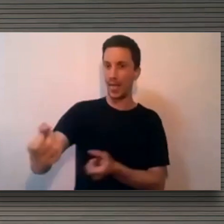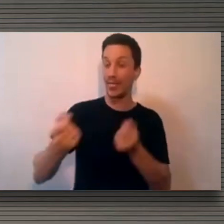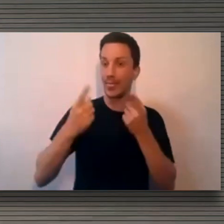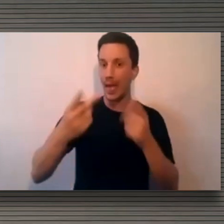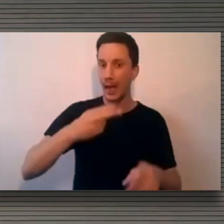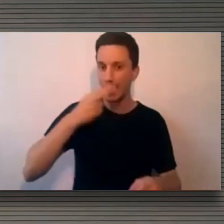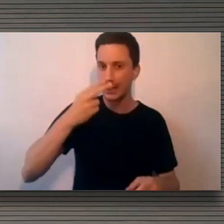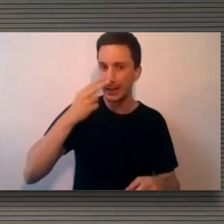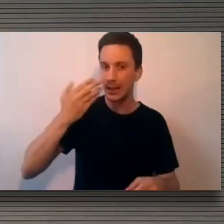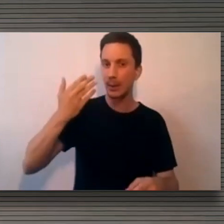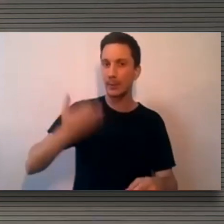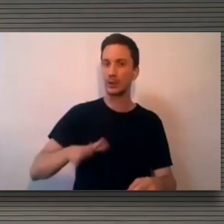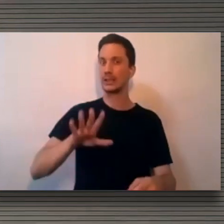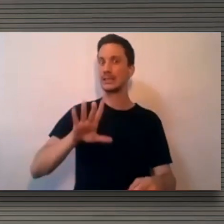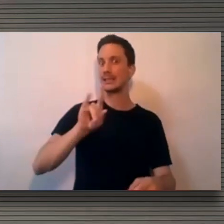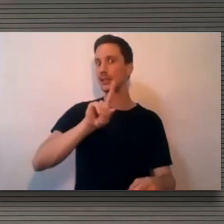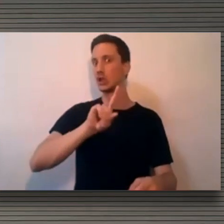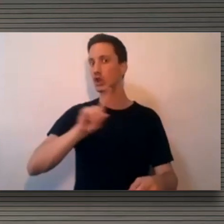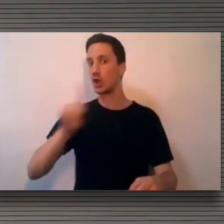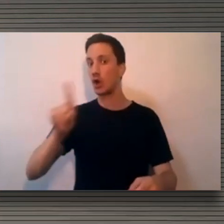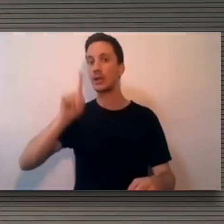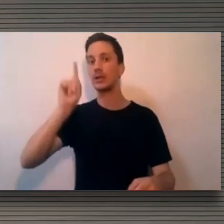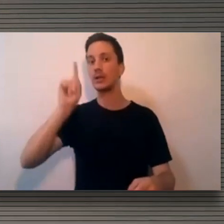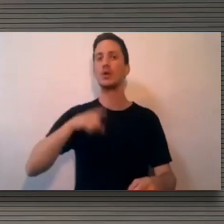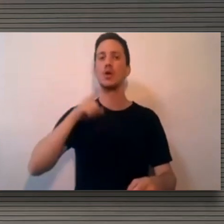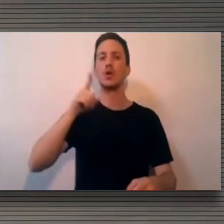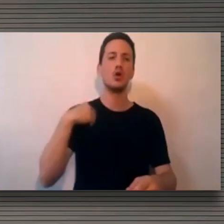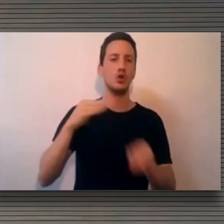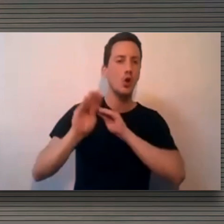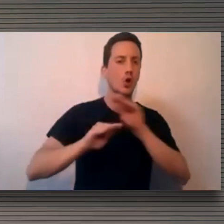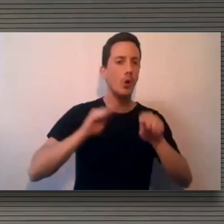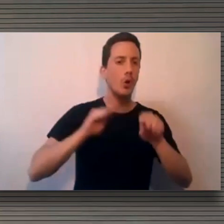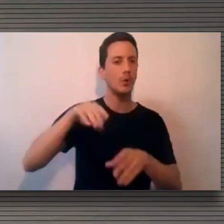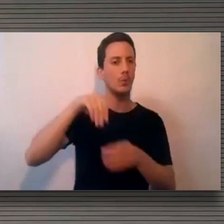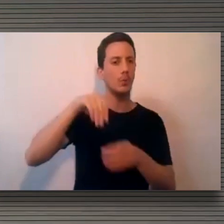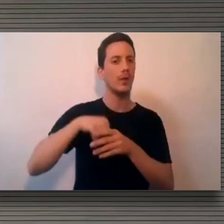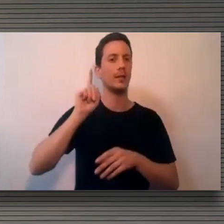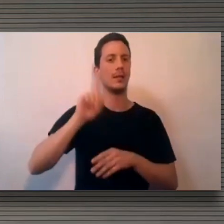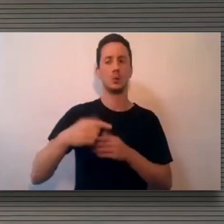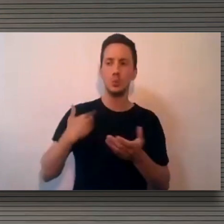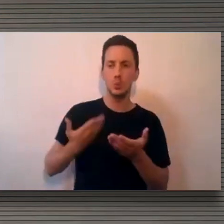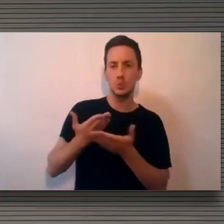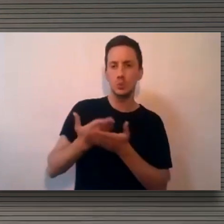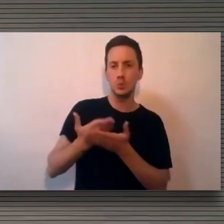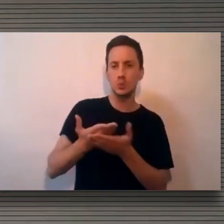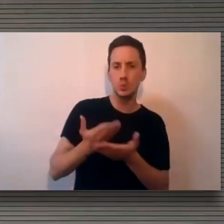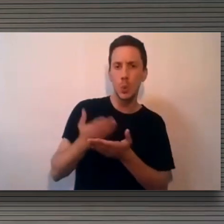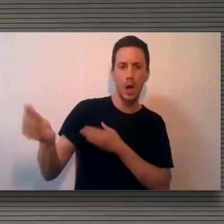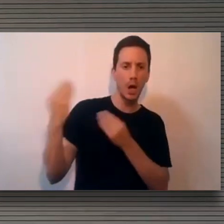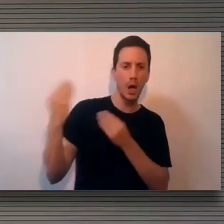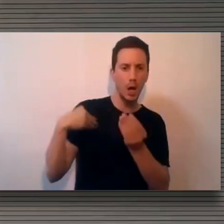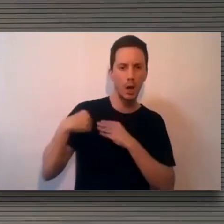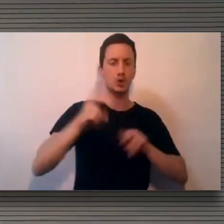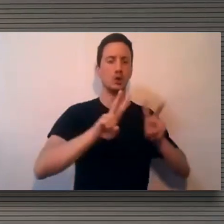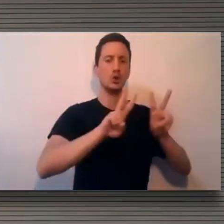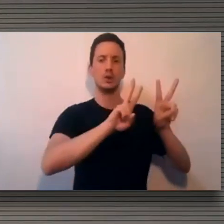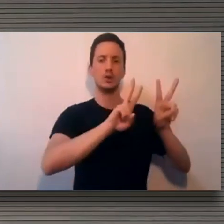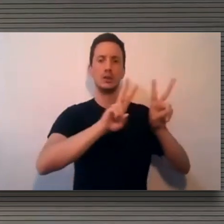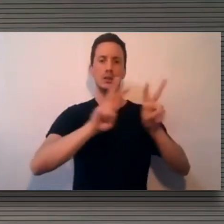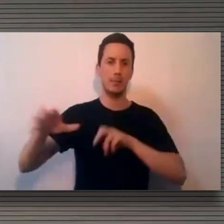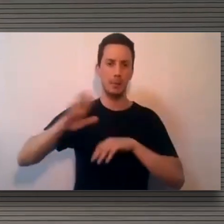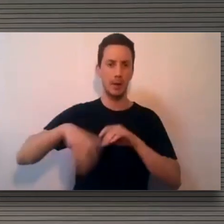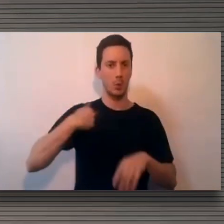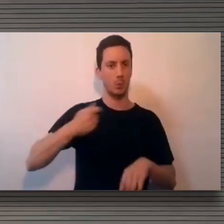también un espacio para poder dejar vuestros comentarios y vuestras sugerencias para otros temas que os interesaría tratar con profesionales del Hospital Sant Joan de